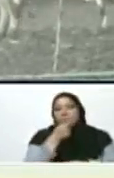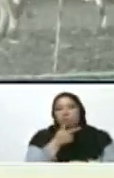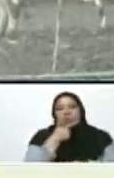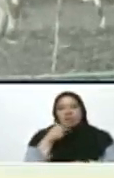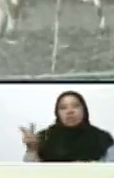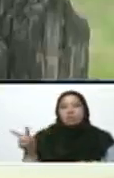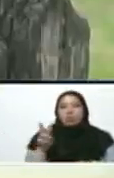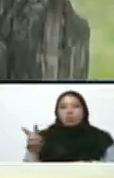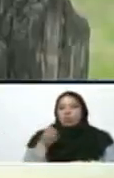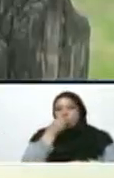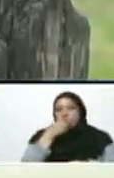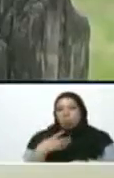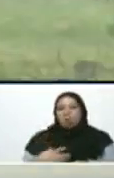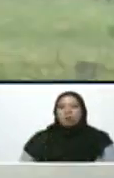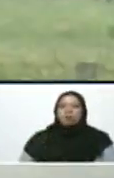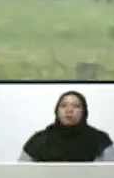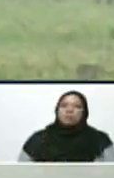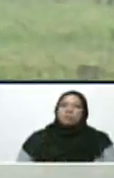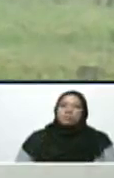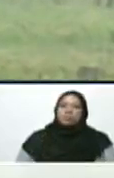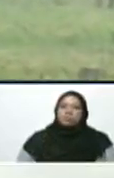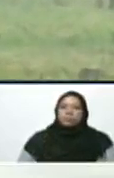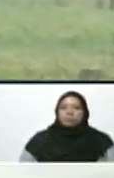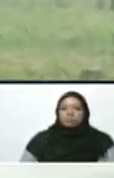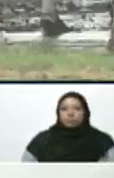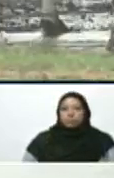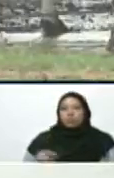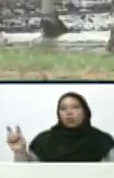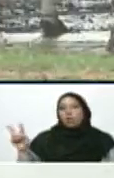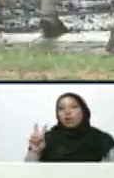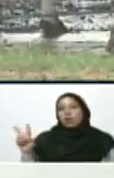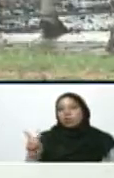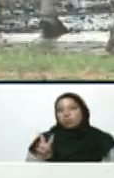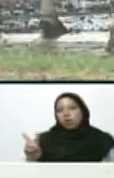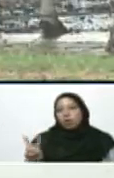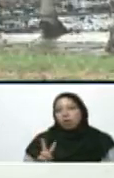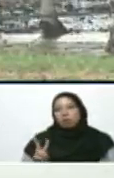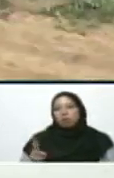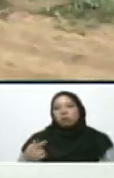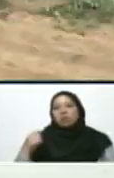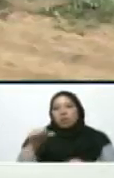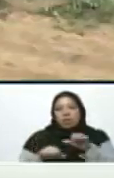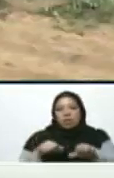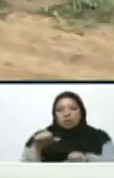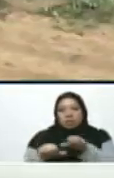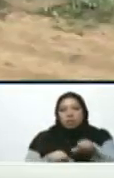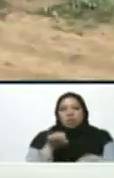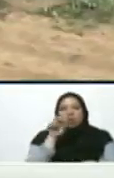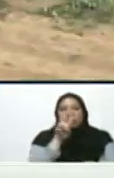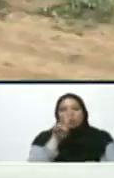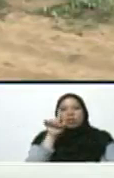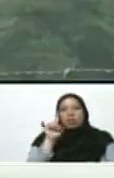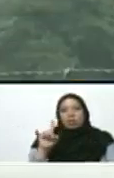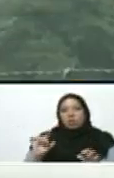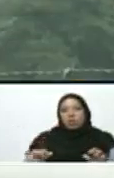Este es el renacimiento de la Venezuela del siglo XXI. Va renaciendo